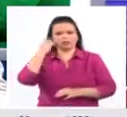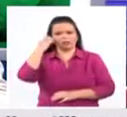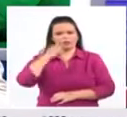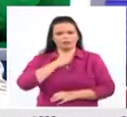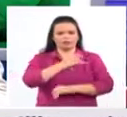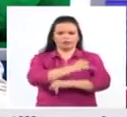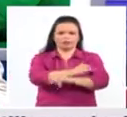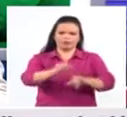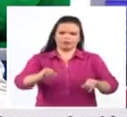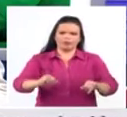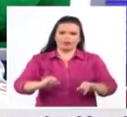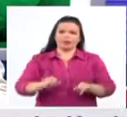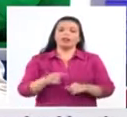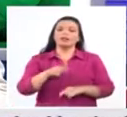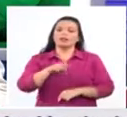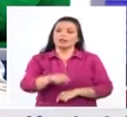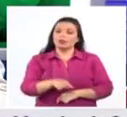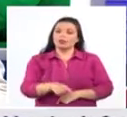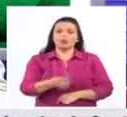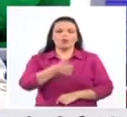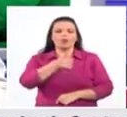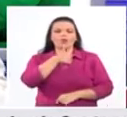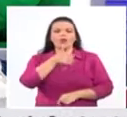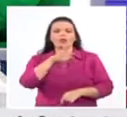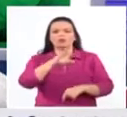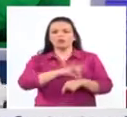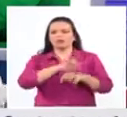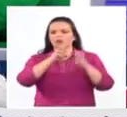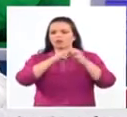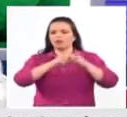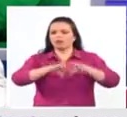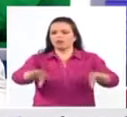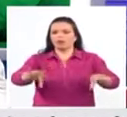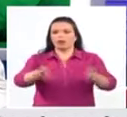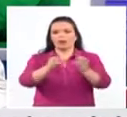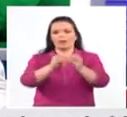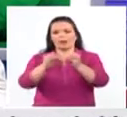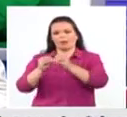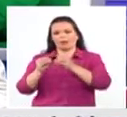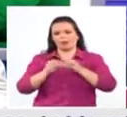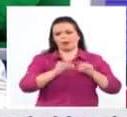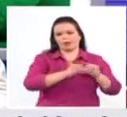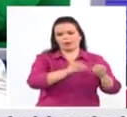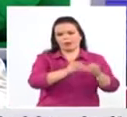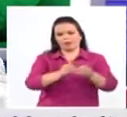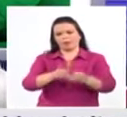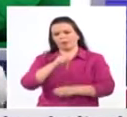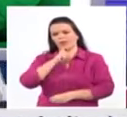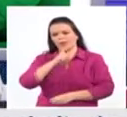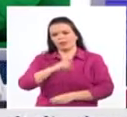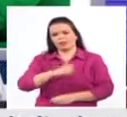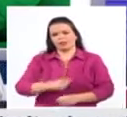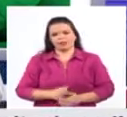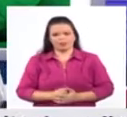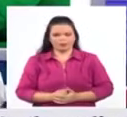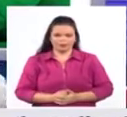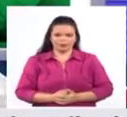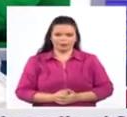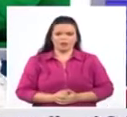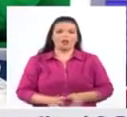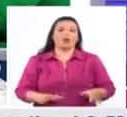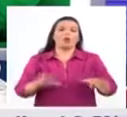muy contagiosa y de muy complejo su control, muy difícil. Y Guantánamo, viste que al